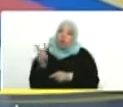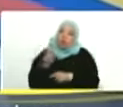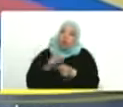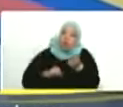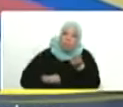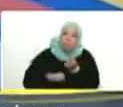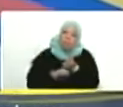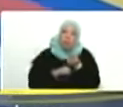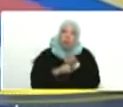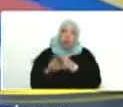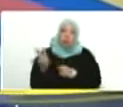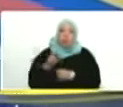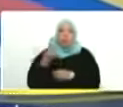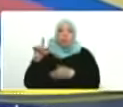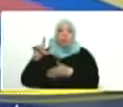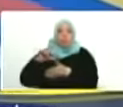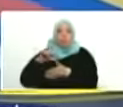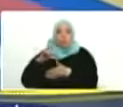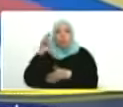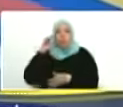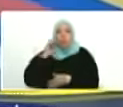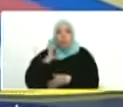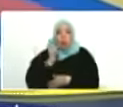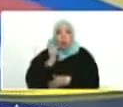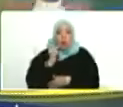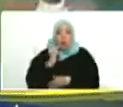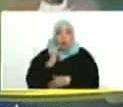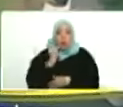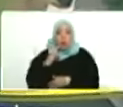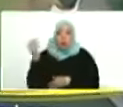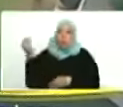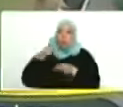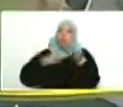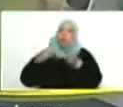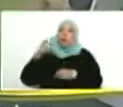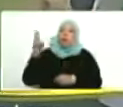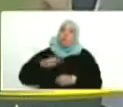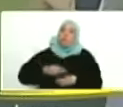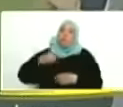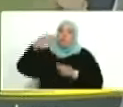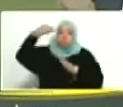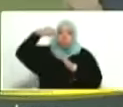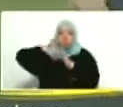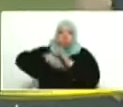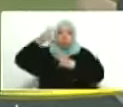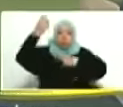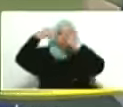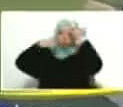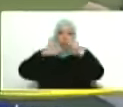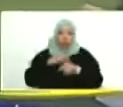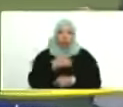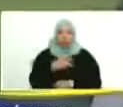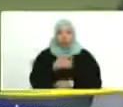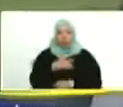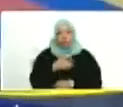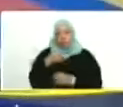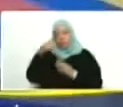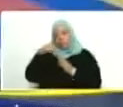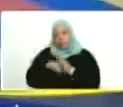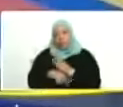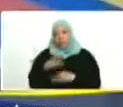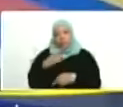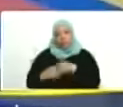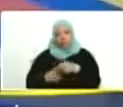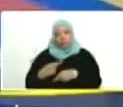venezolanito, latinoamericanista, bolivariano y más que nunca profundamente chavista, profundamente